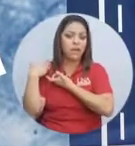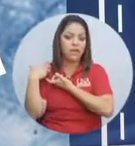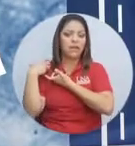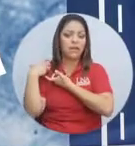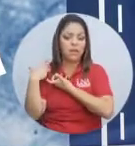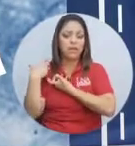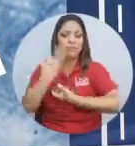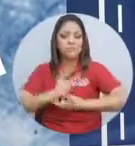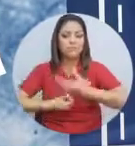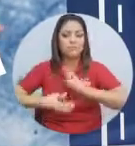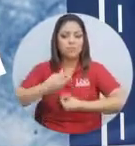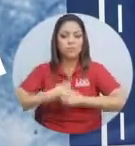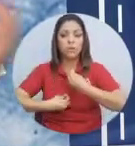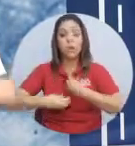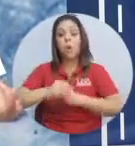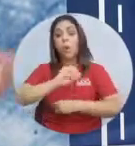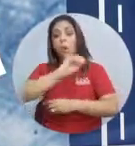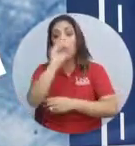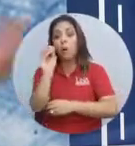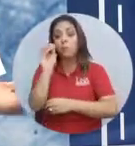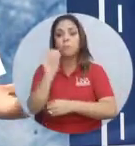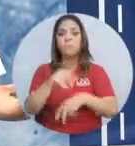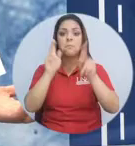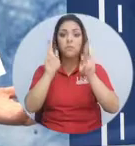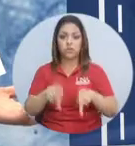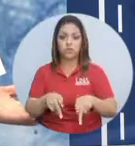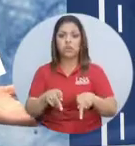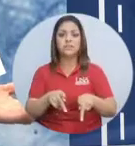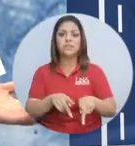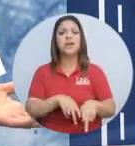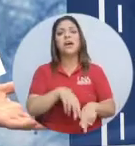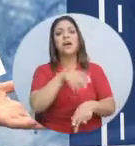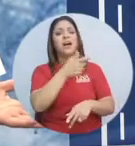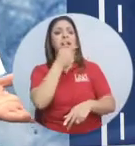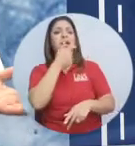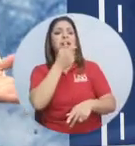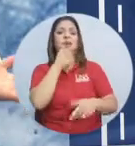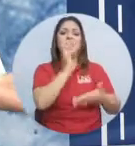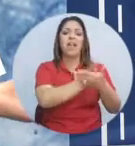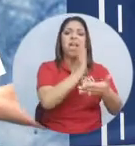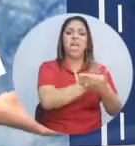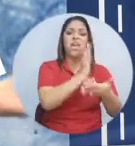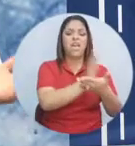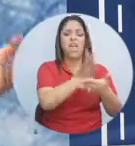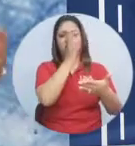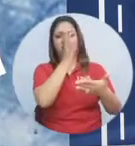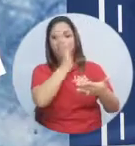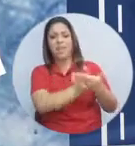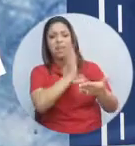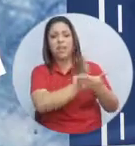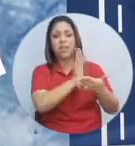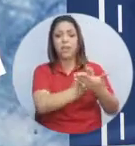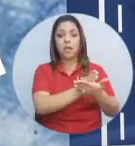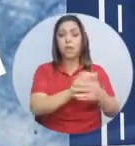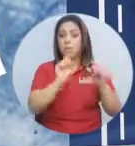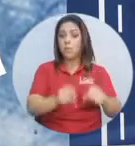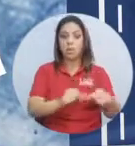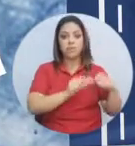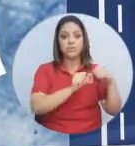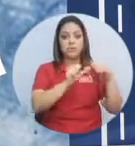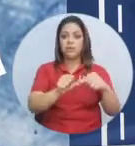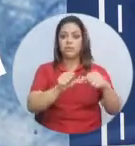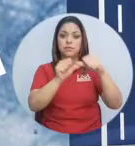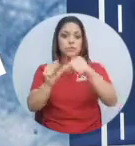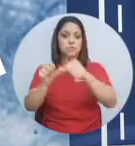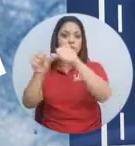con esto. O, en su defecto, las personas que lo cometen, ¿verdad?, que son abusadoras, también pueden mantener la